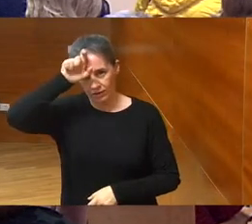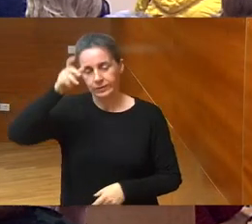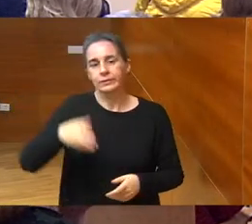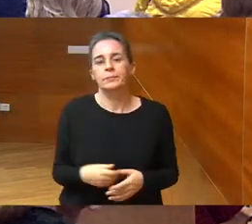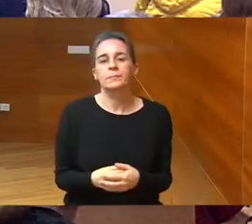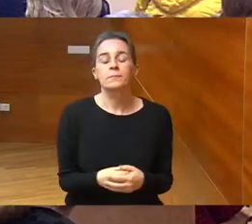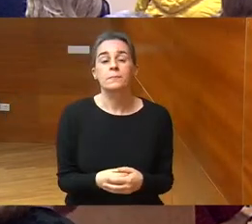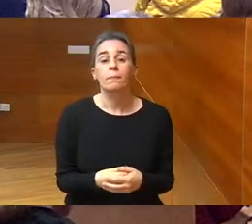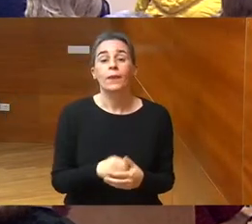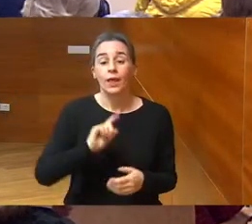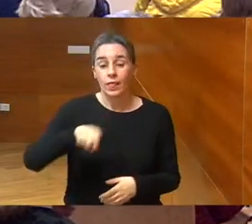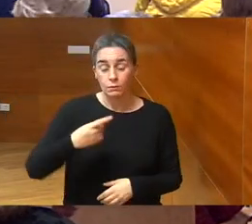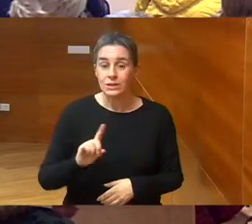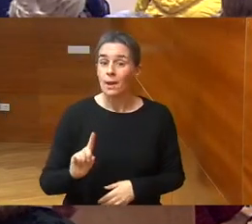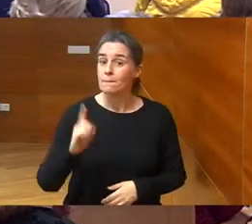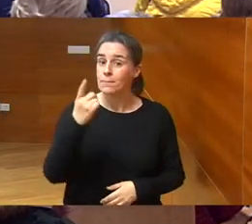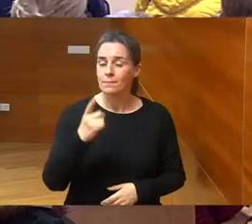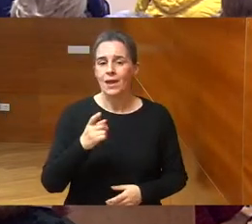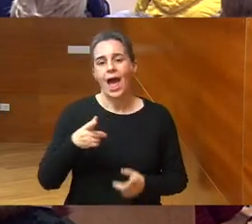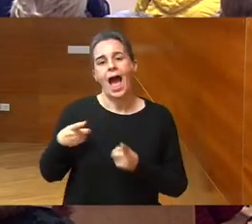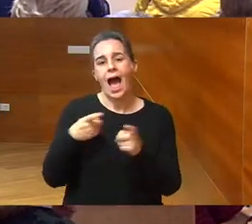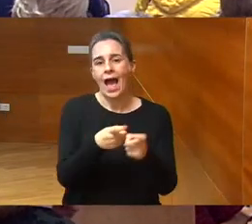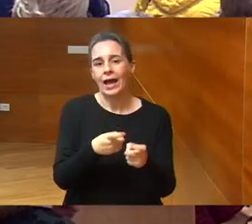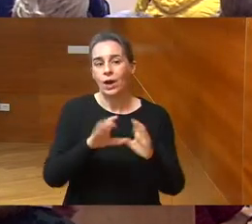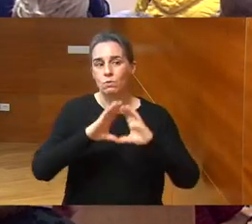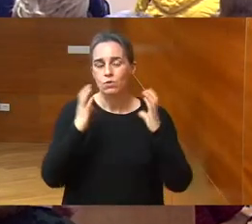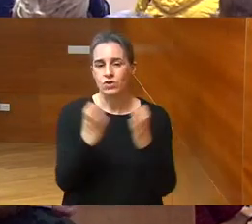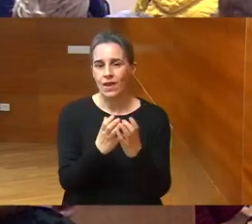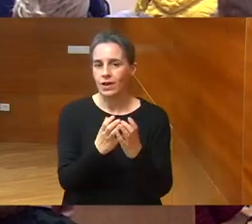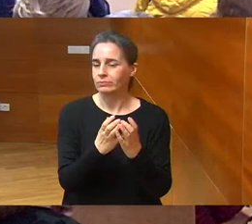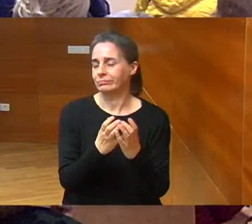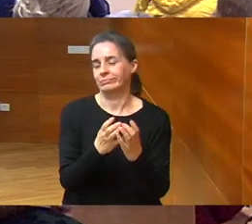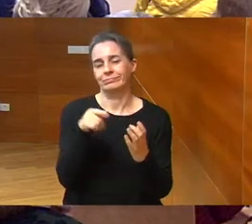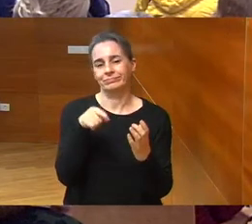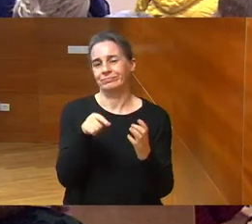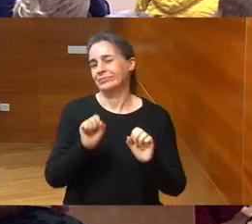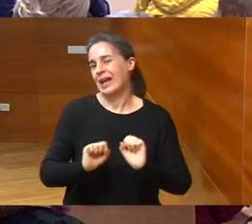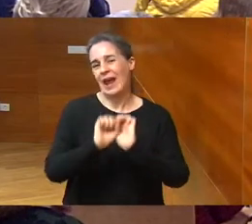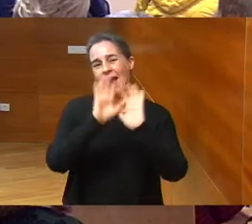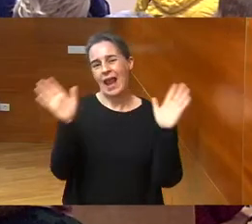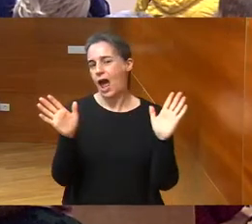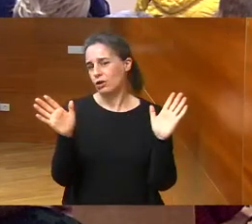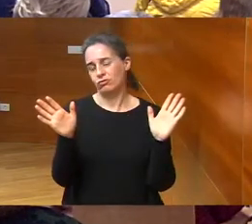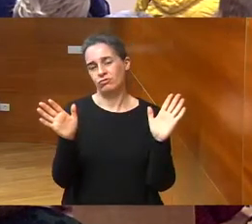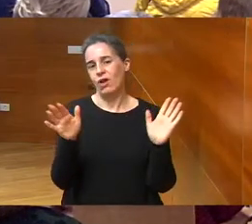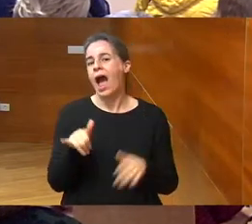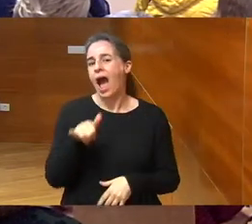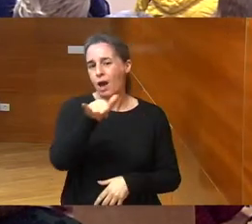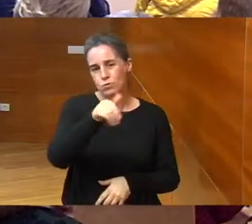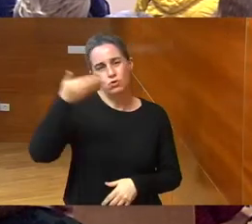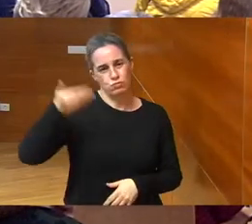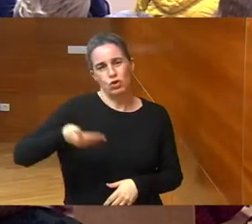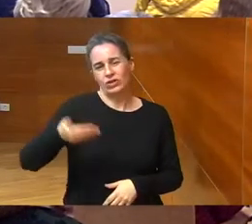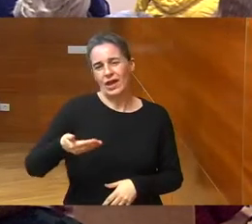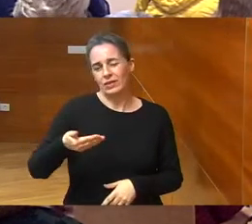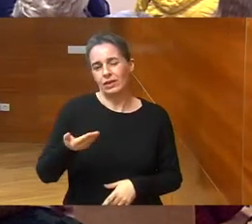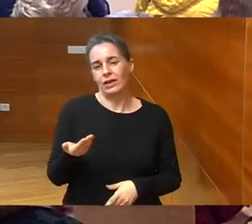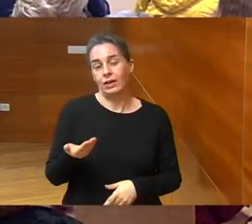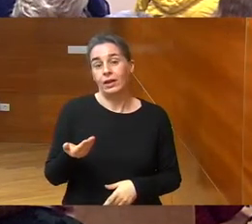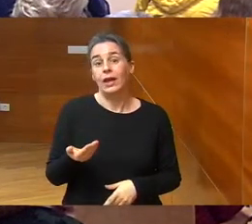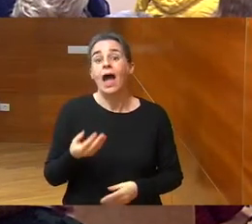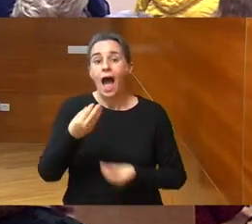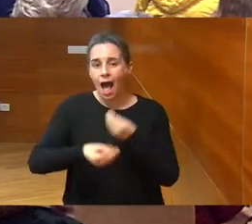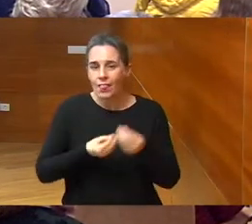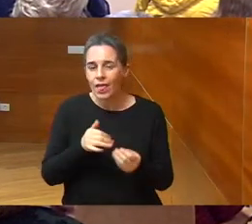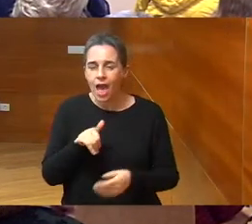después durante Primera Guerra Mundial quedó claro sea o valor táctico estratégico en la contienda sefam biplazas